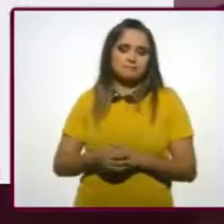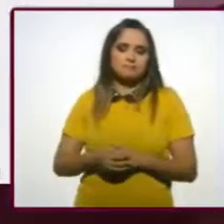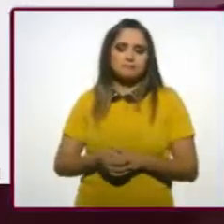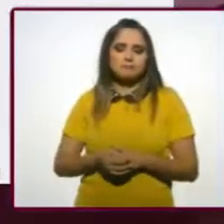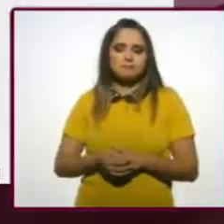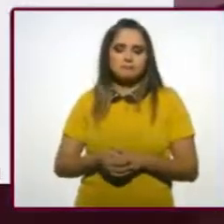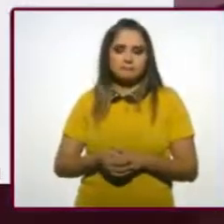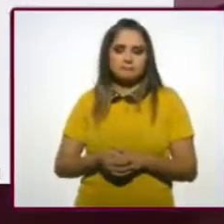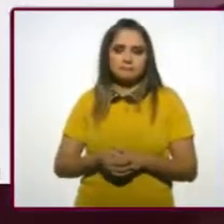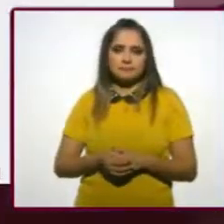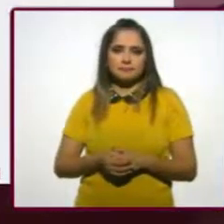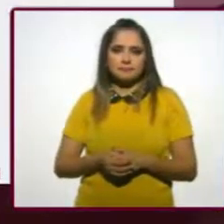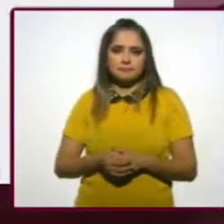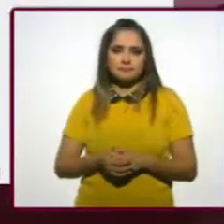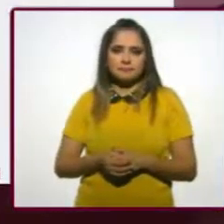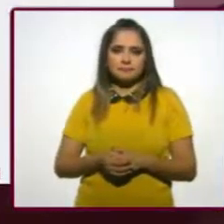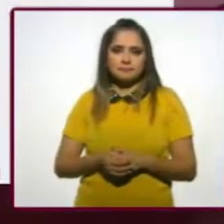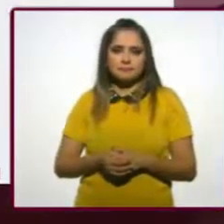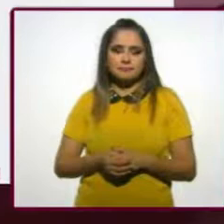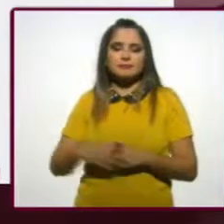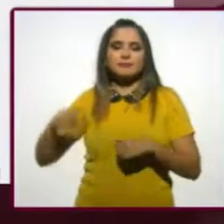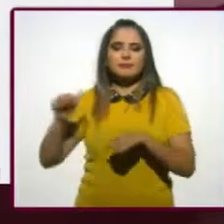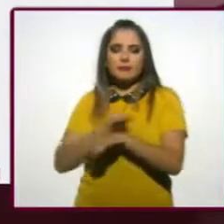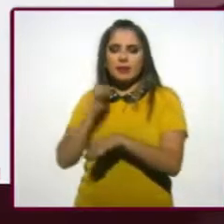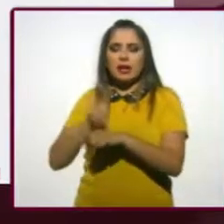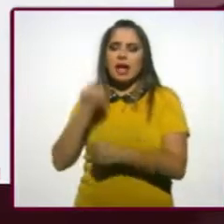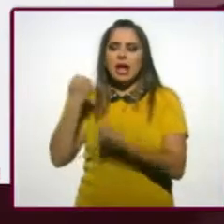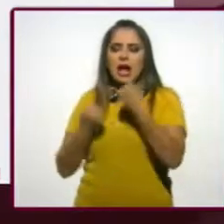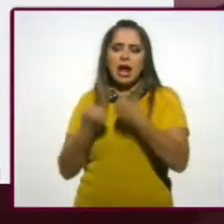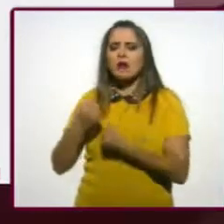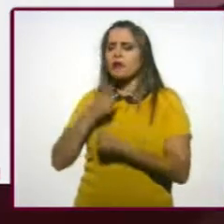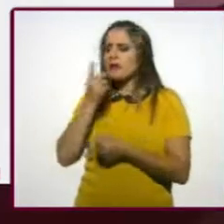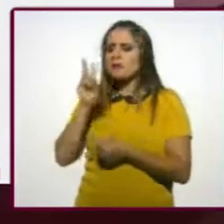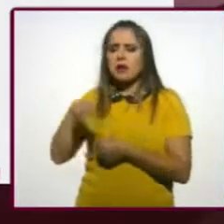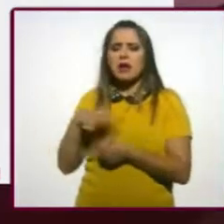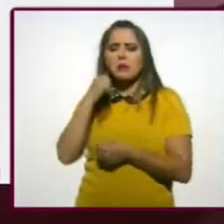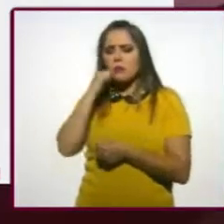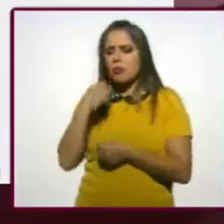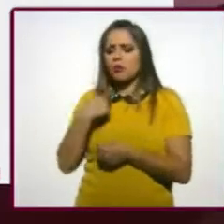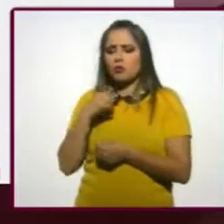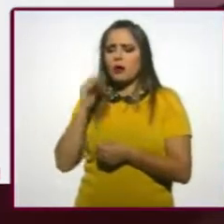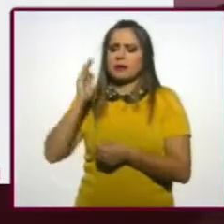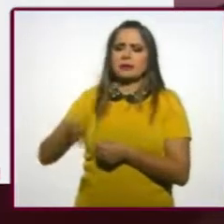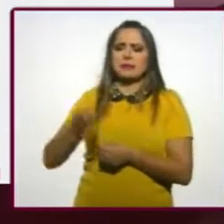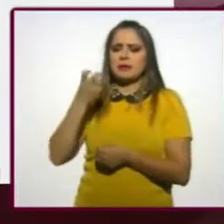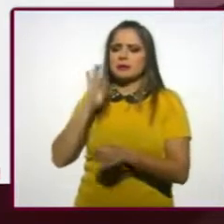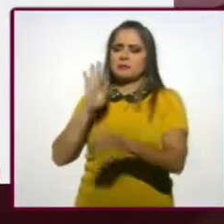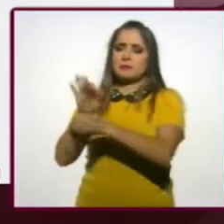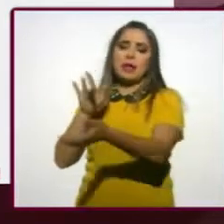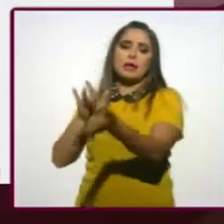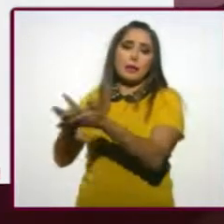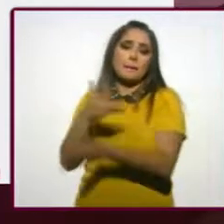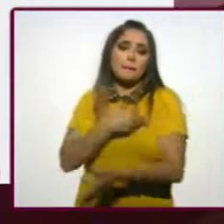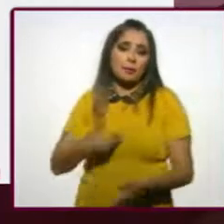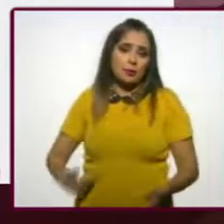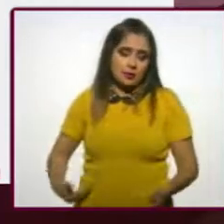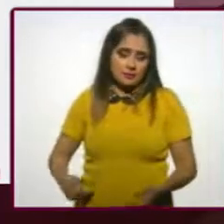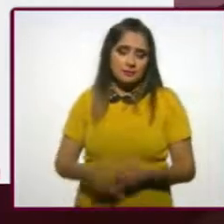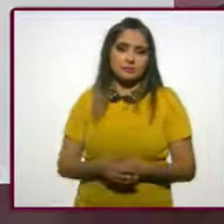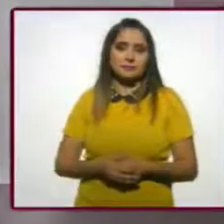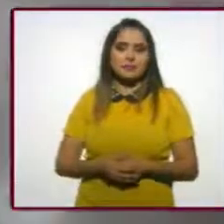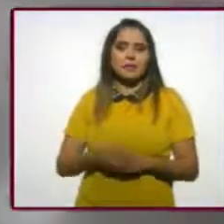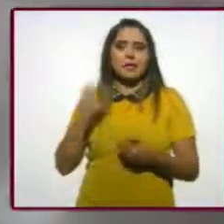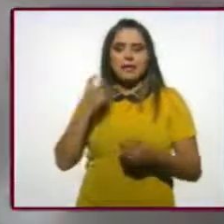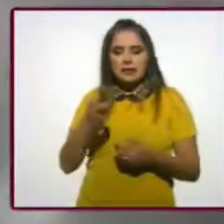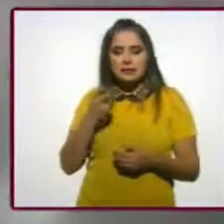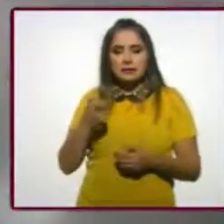privados que incluso están de acuerdo con el argumento. Sobre todo, Paco, que había esta idea y esta